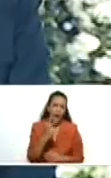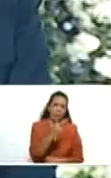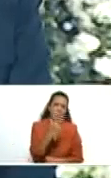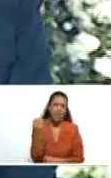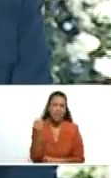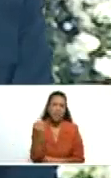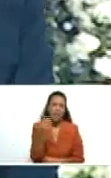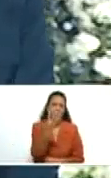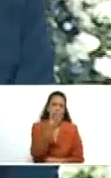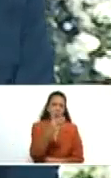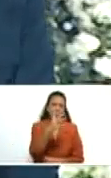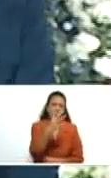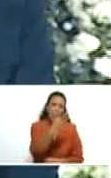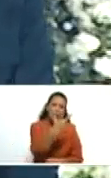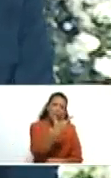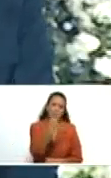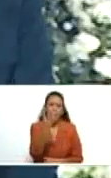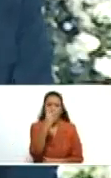34 años, creo que tenía.